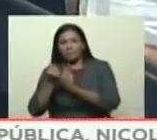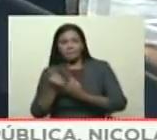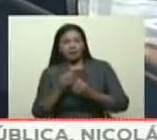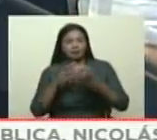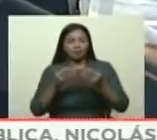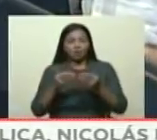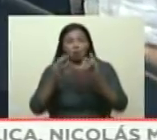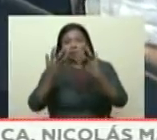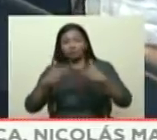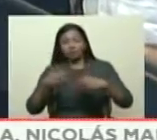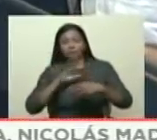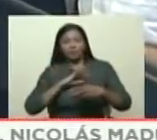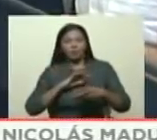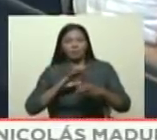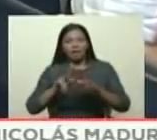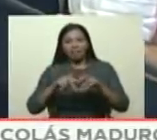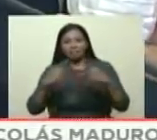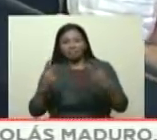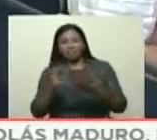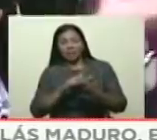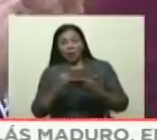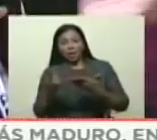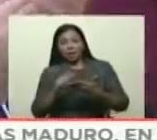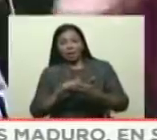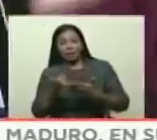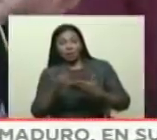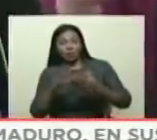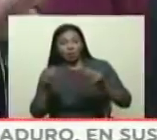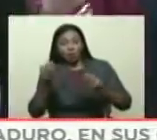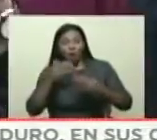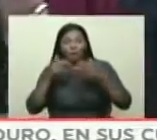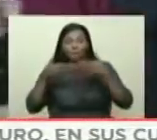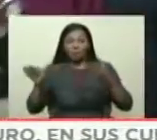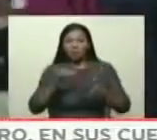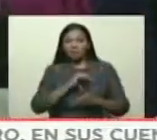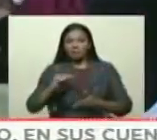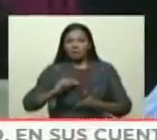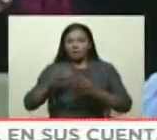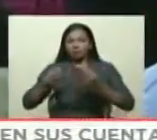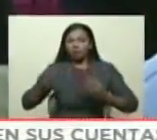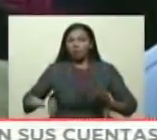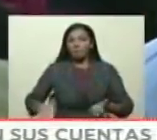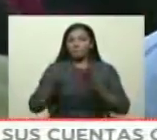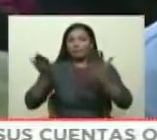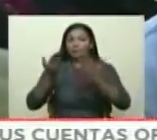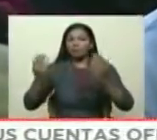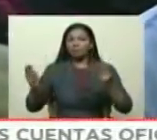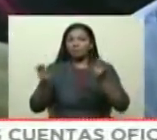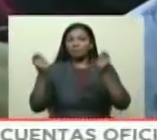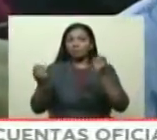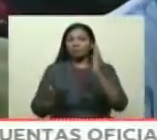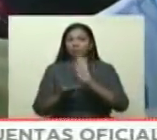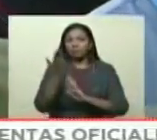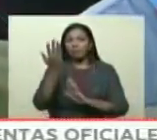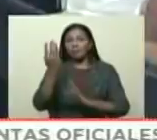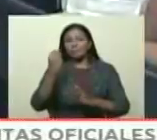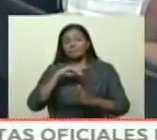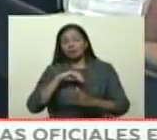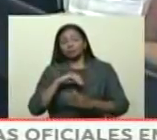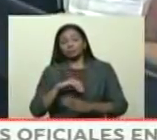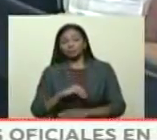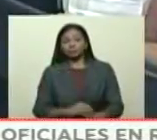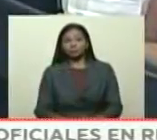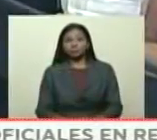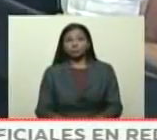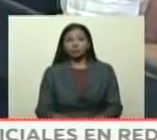la industria editorial venezolana, privada y pública, se levante. Ernesto Villegas Polhá, esa es una